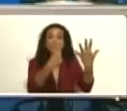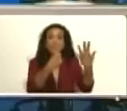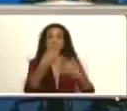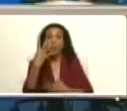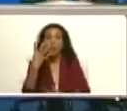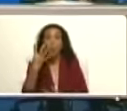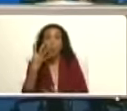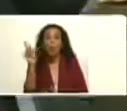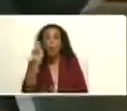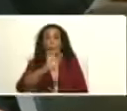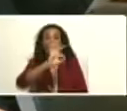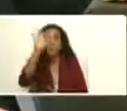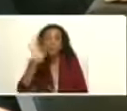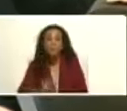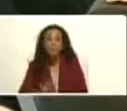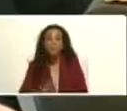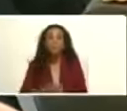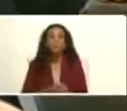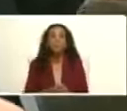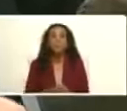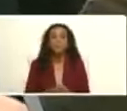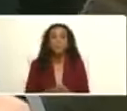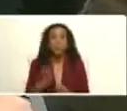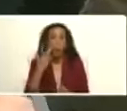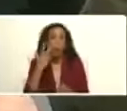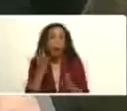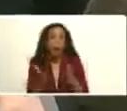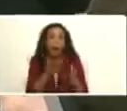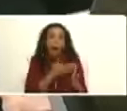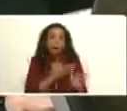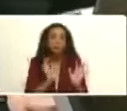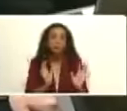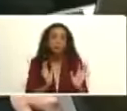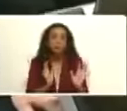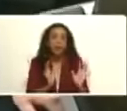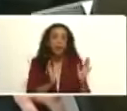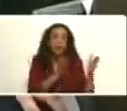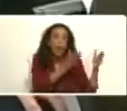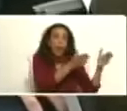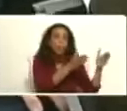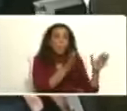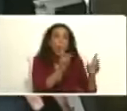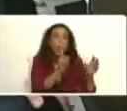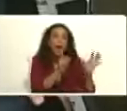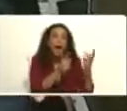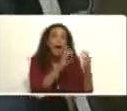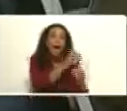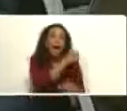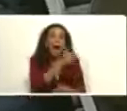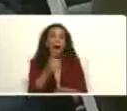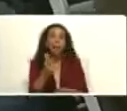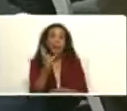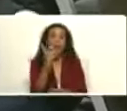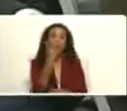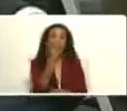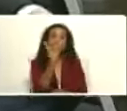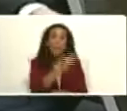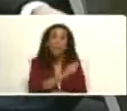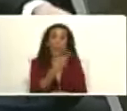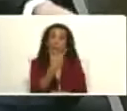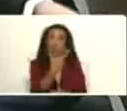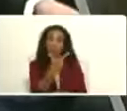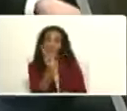1.64% en el tercer trimestre. Cuando nosotros hablamos de todos estos sectores, le he pedido a